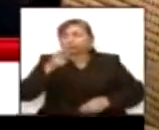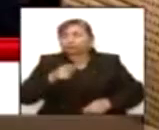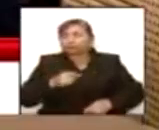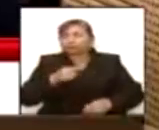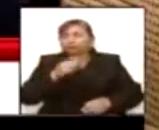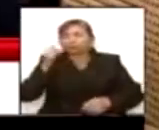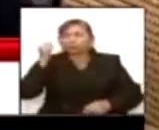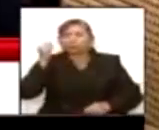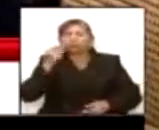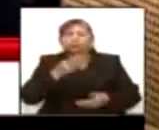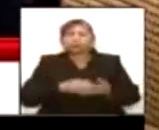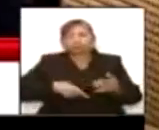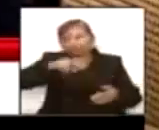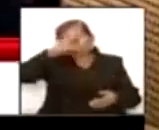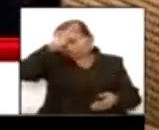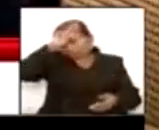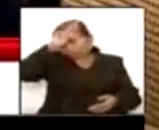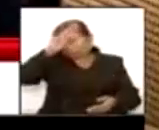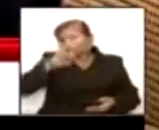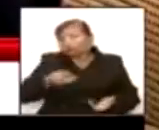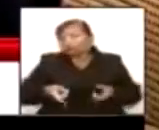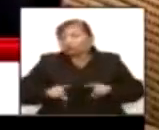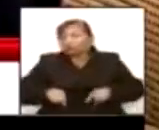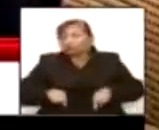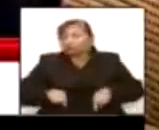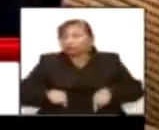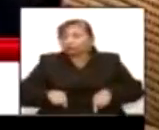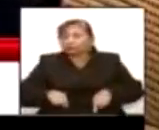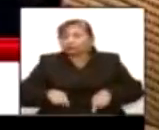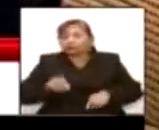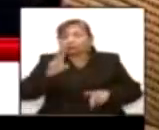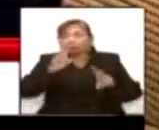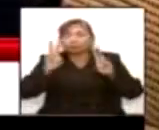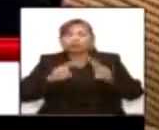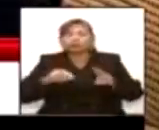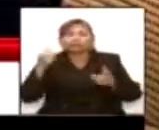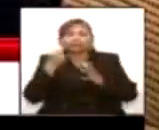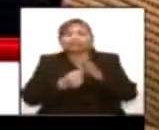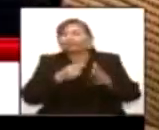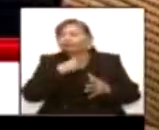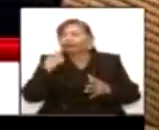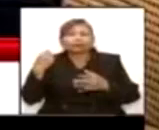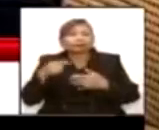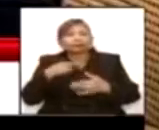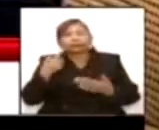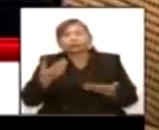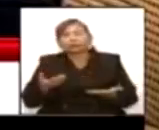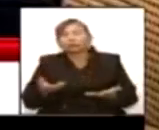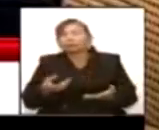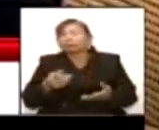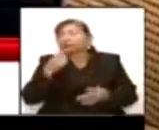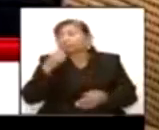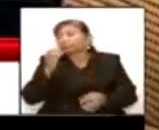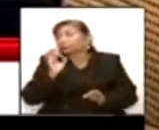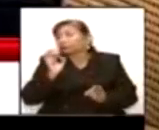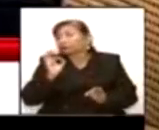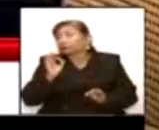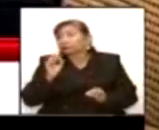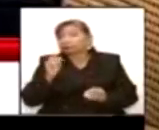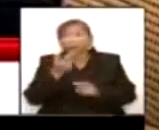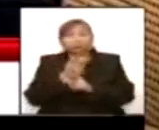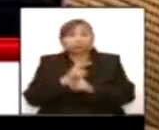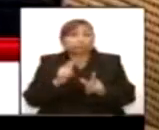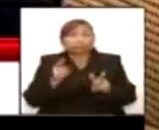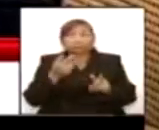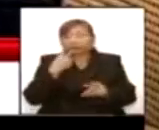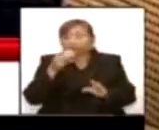de los derechos humanos del Perú nomás, ¿no? Y cuando vemos que en Venezuela se están matando, muriendo, cayéndose a pedazos las libertades,